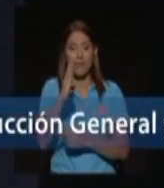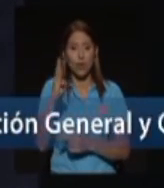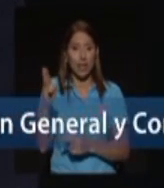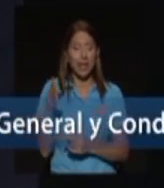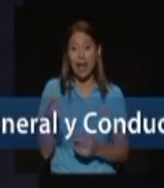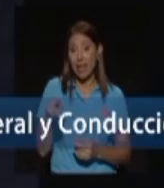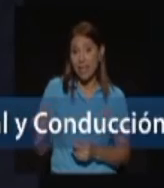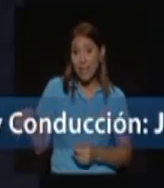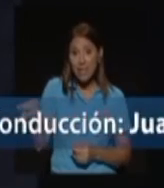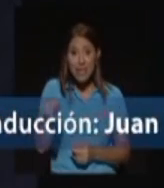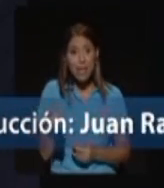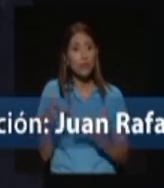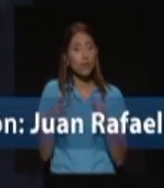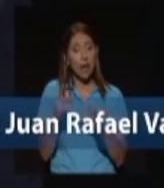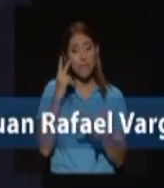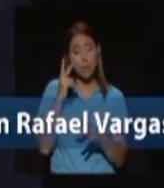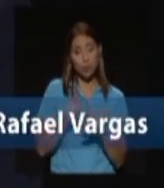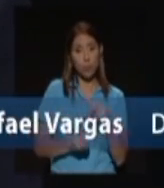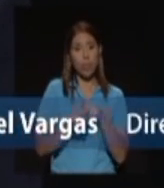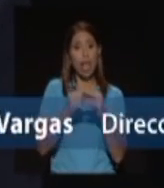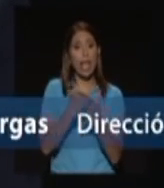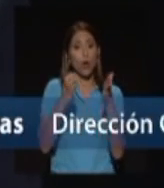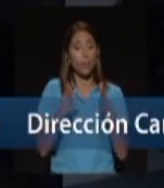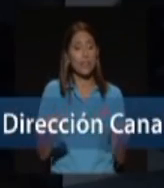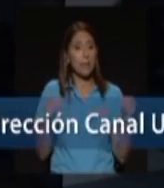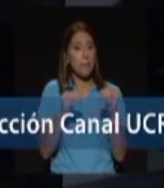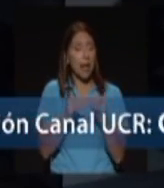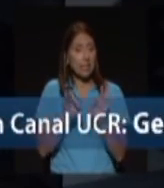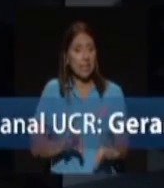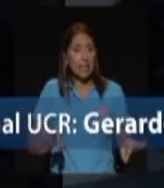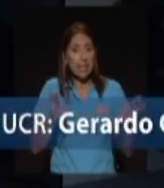los economistas más distinguidos de la historia.